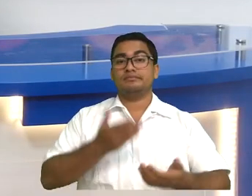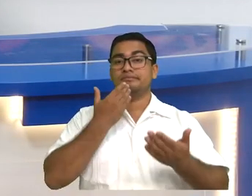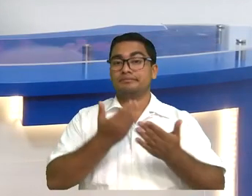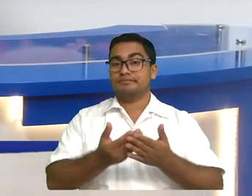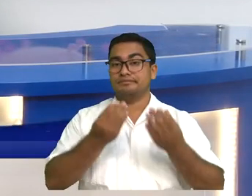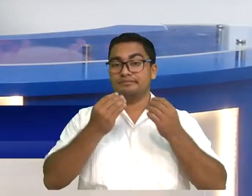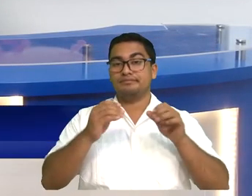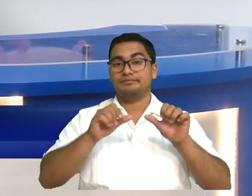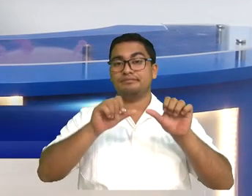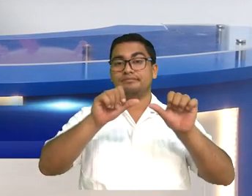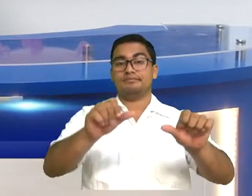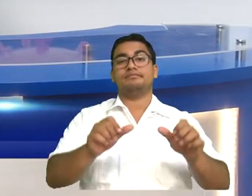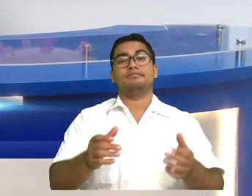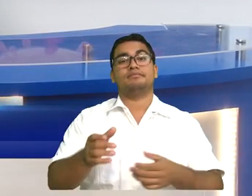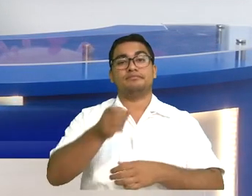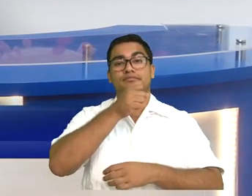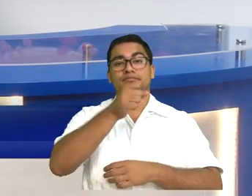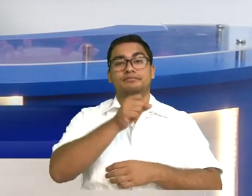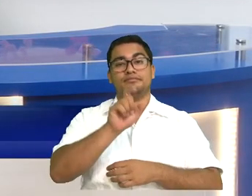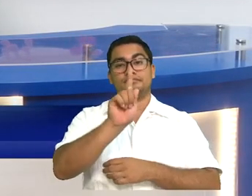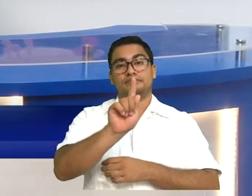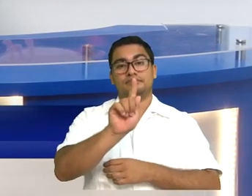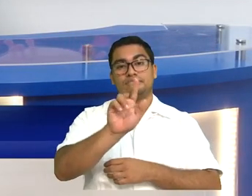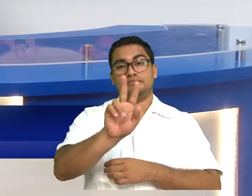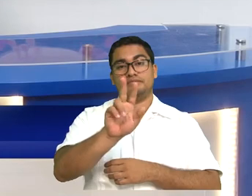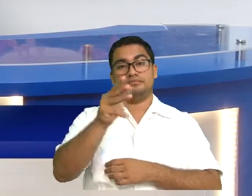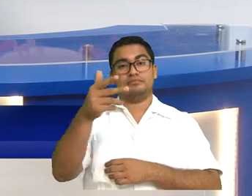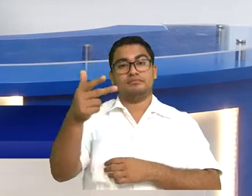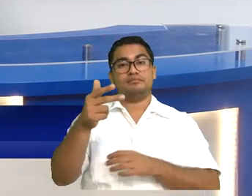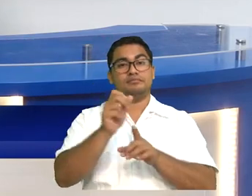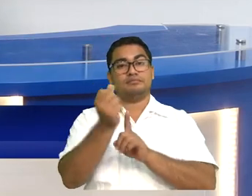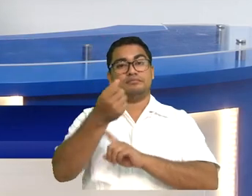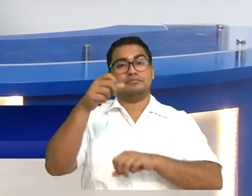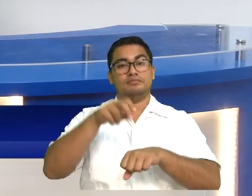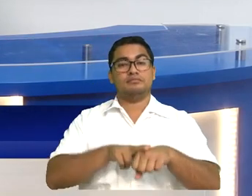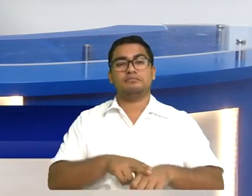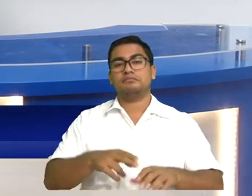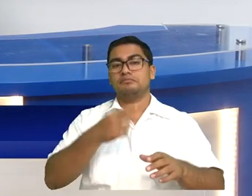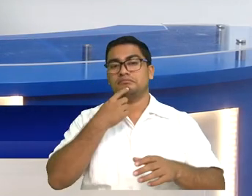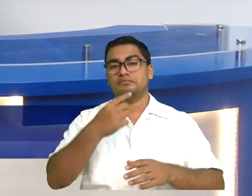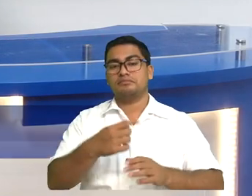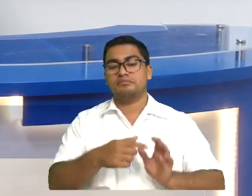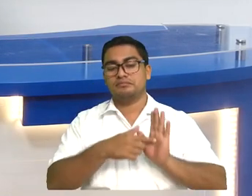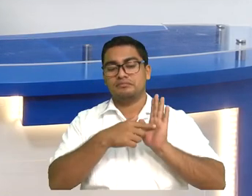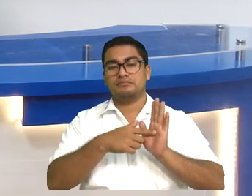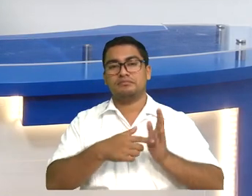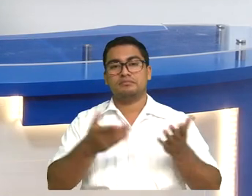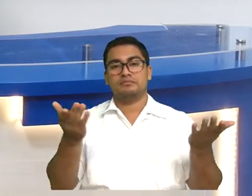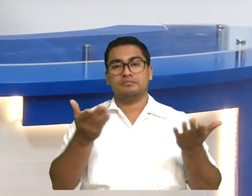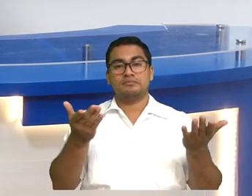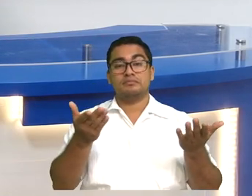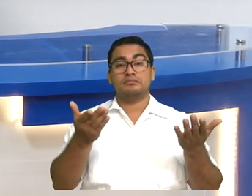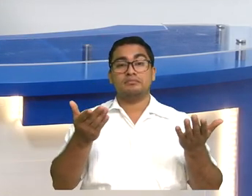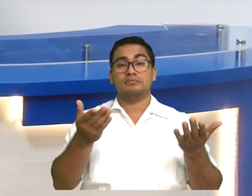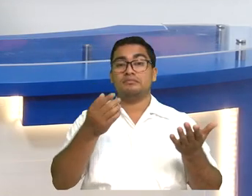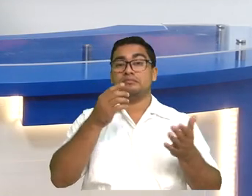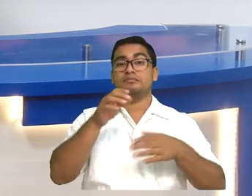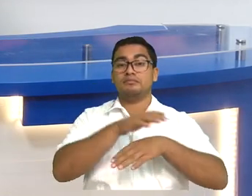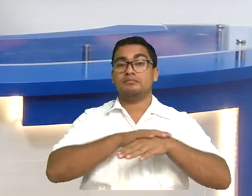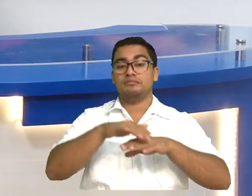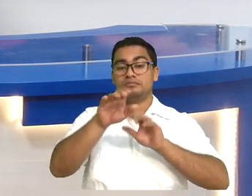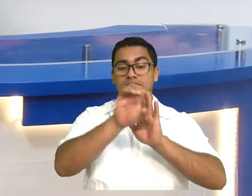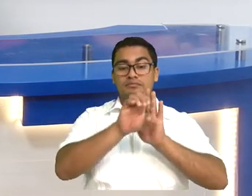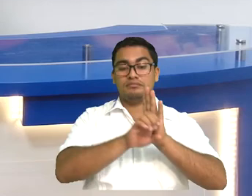Gracias por continuar en sintonía de Canal 98, tu canal parlamentario. Ahora les dejamos en la siguiente nota la aprobación de